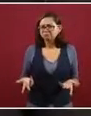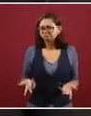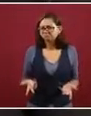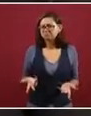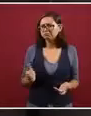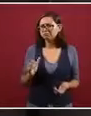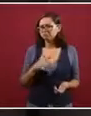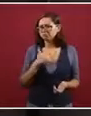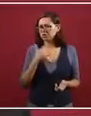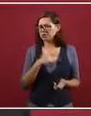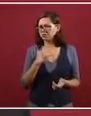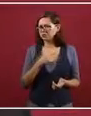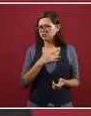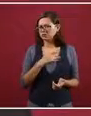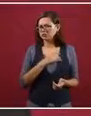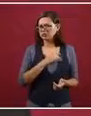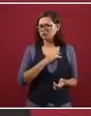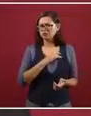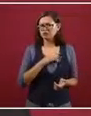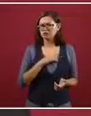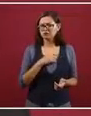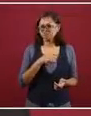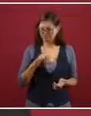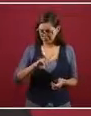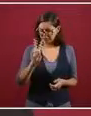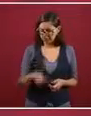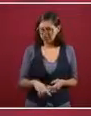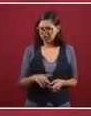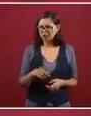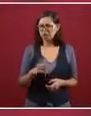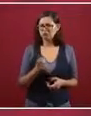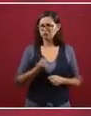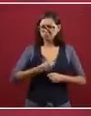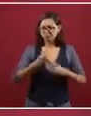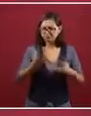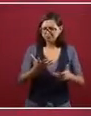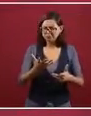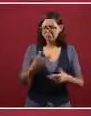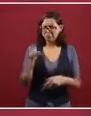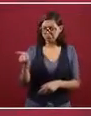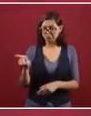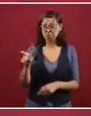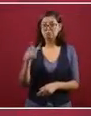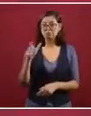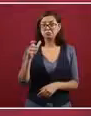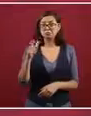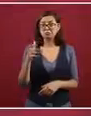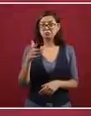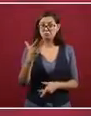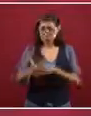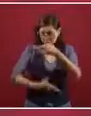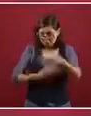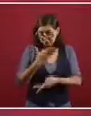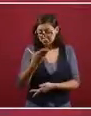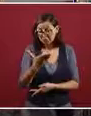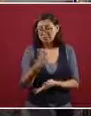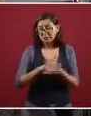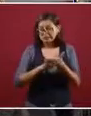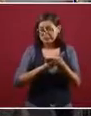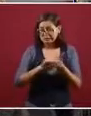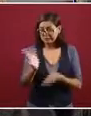actualmente, si fue cierto, si está dispuesta a ofrecer